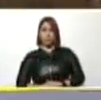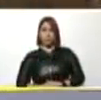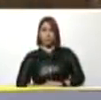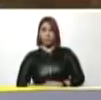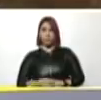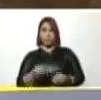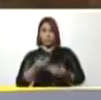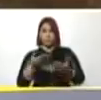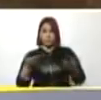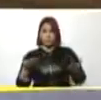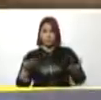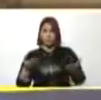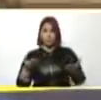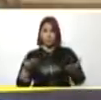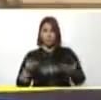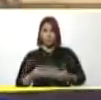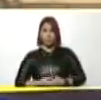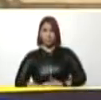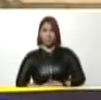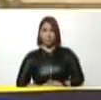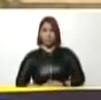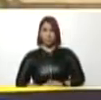sucede